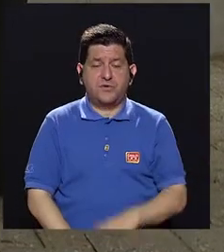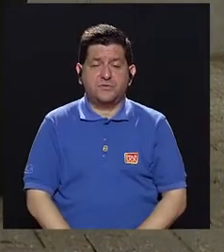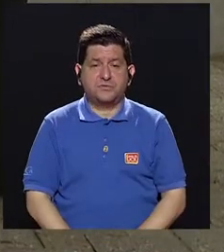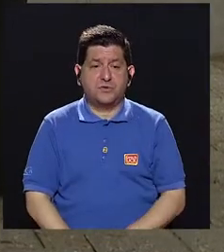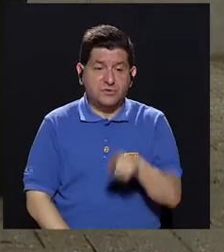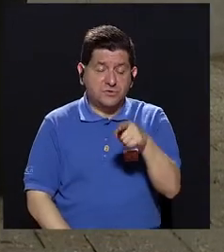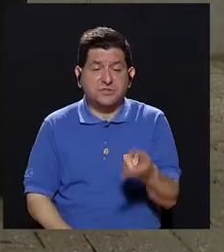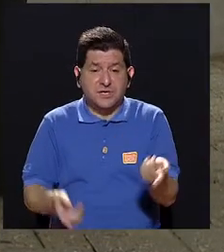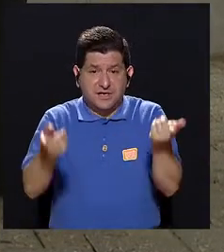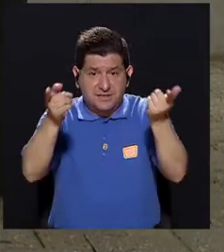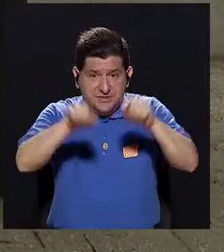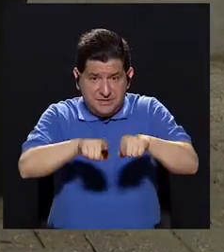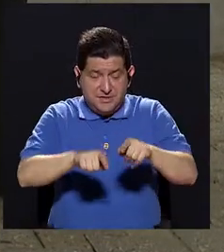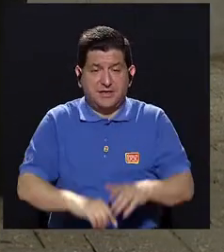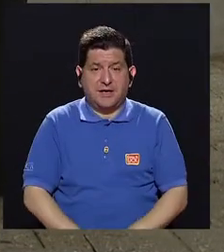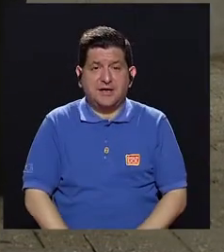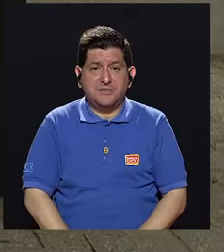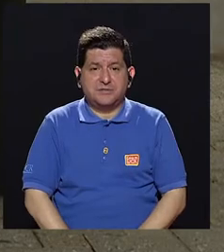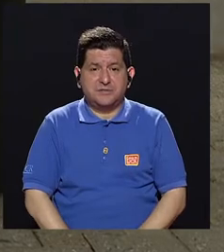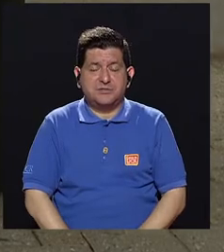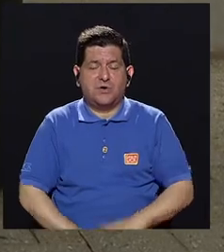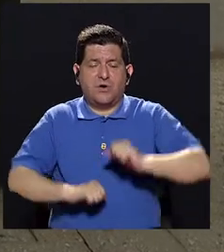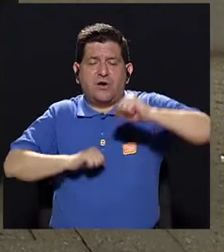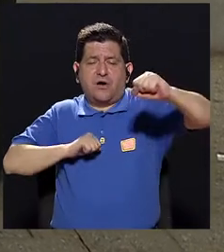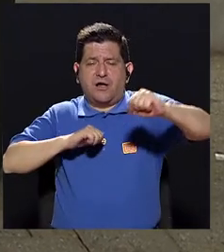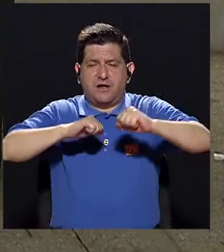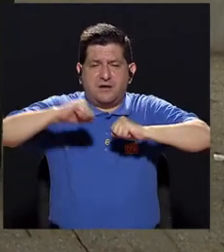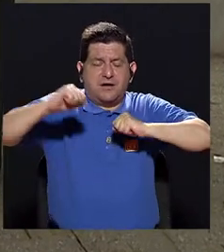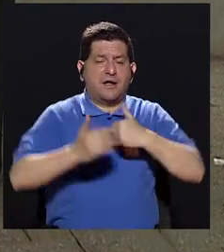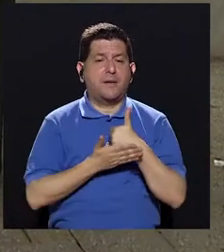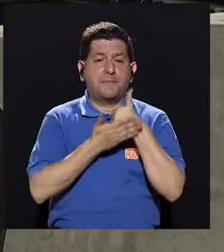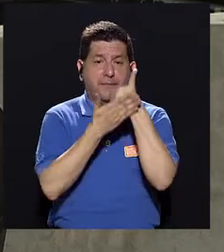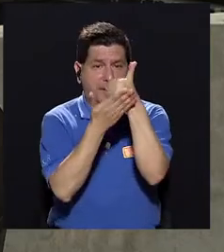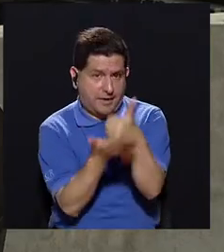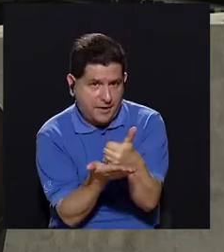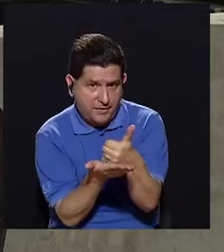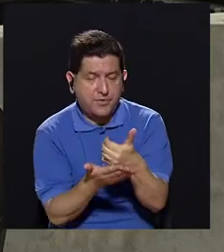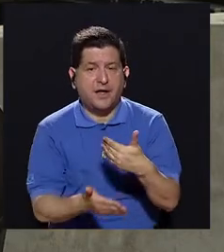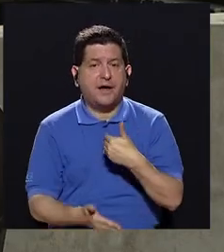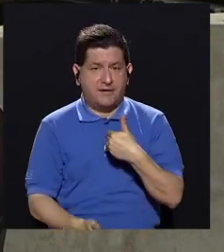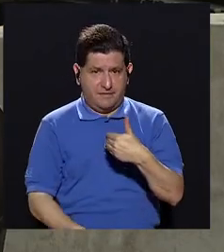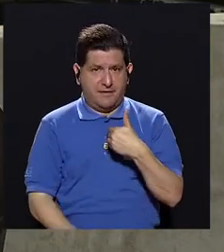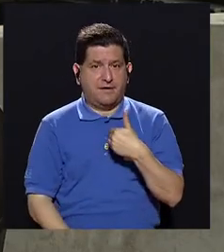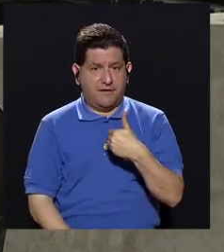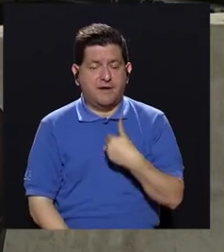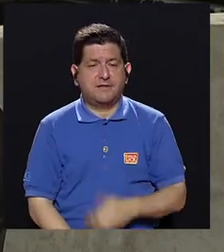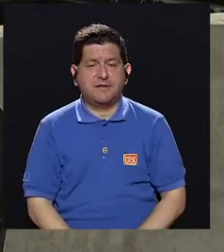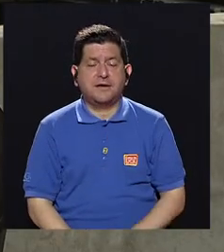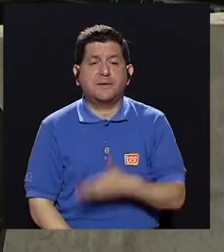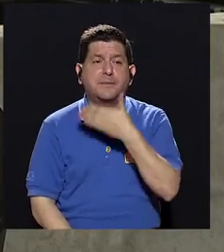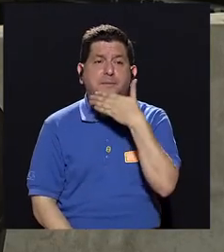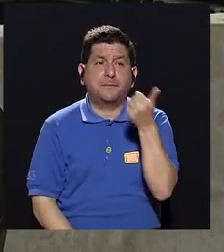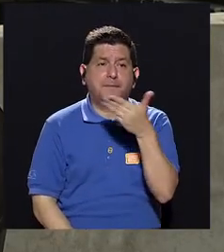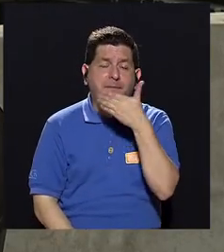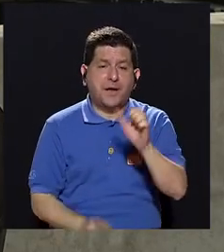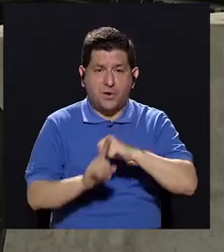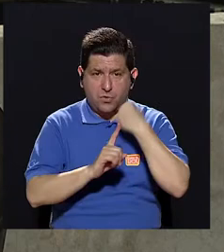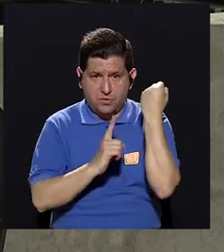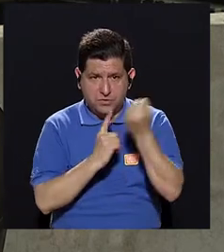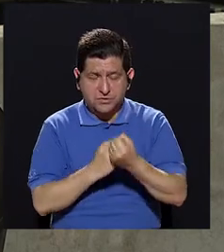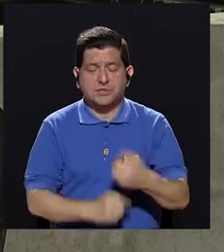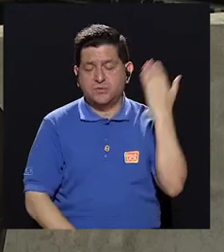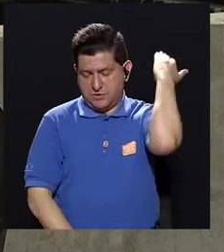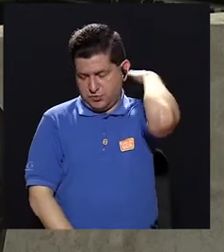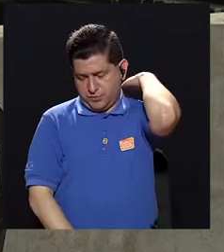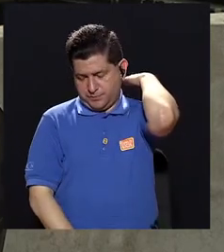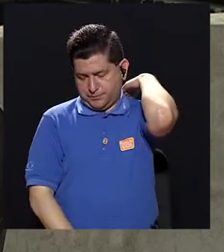una lumbalgia, por decirlo así, más bien, ¿verdad? Hacemos todo un estiramiento y eso nos va a ayudar a que haya una mejora en la